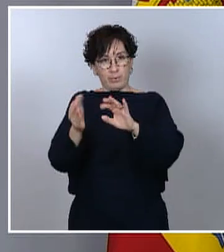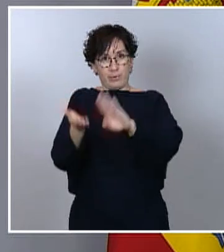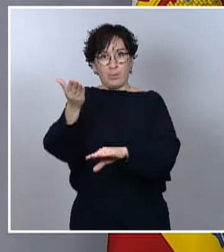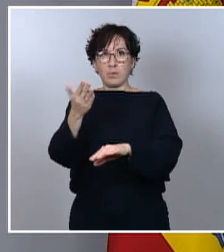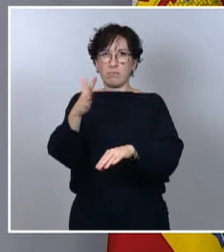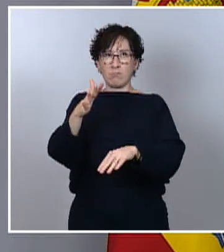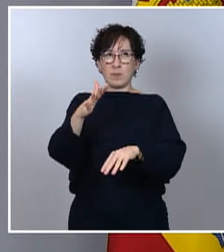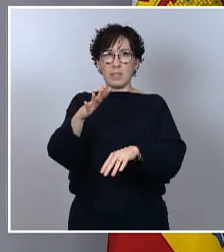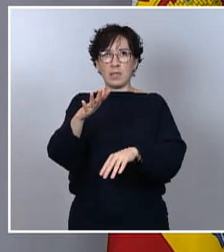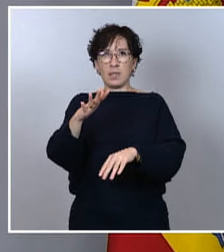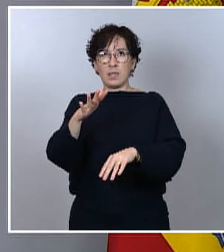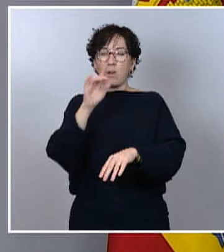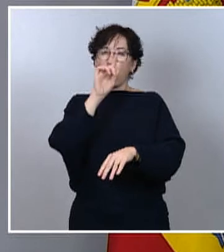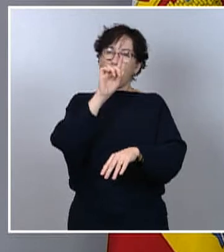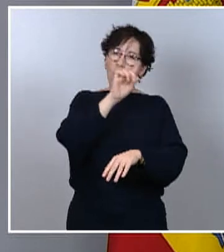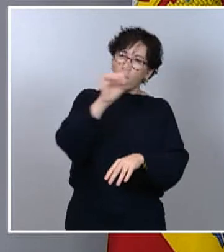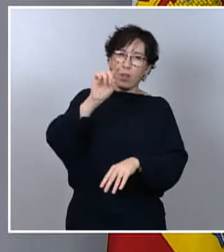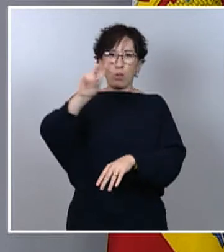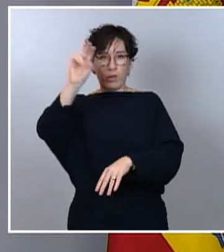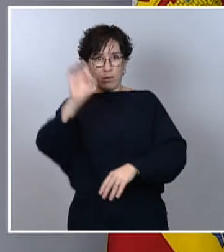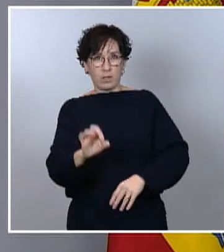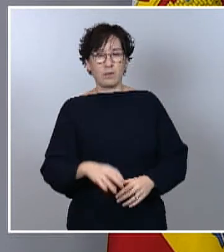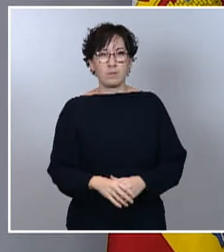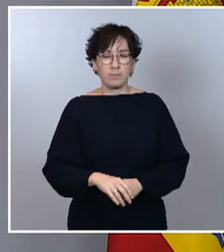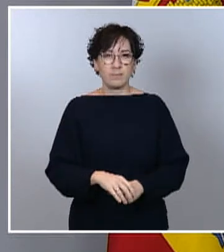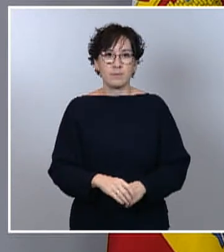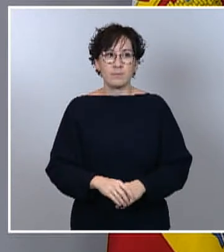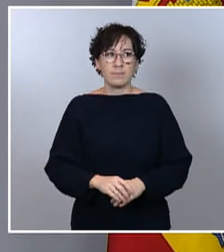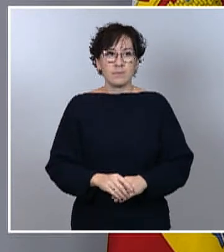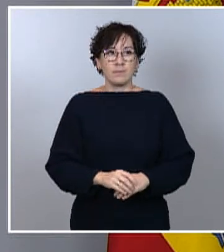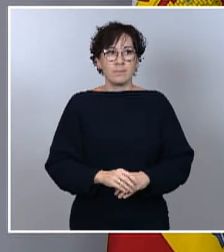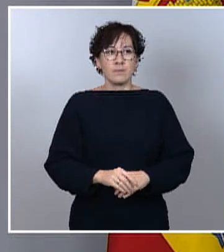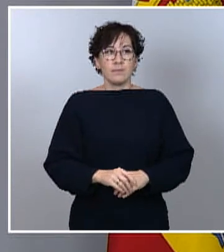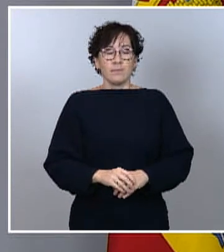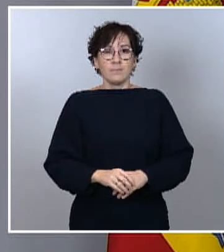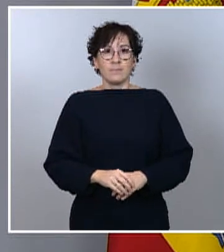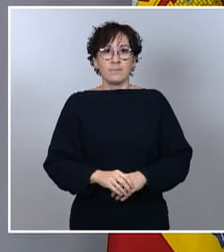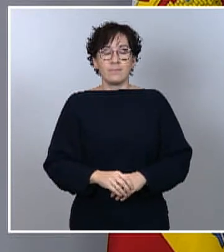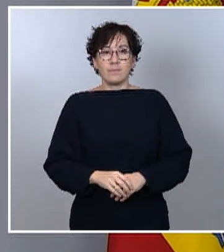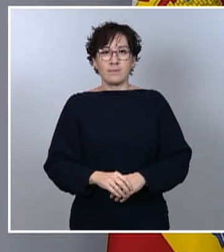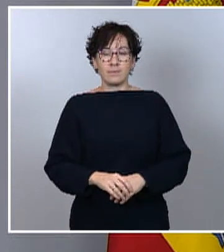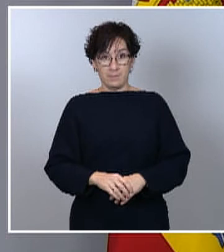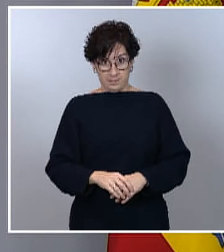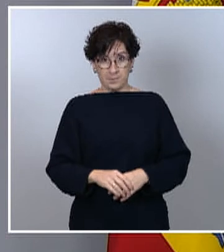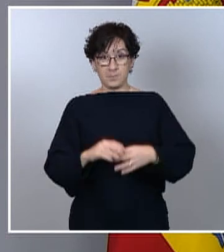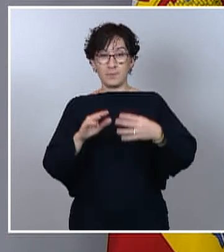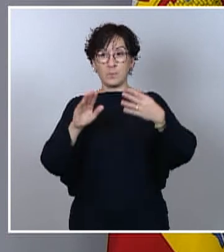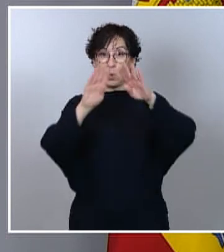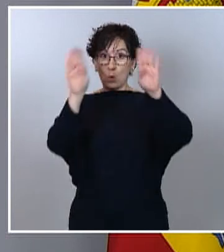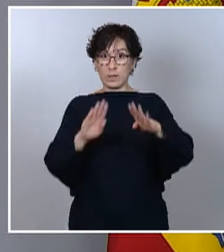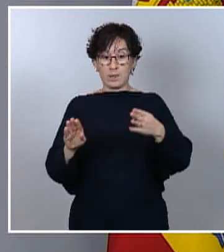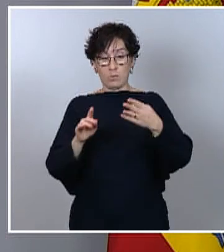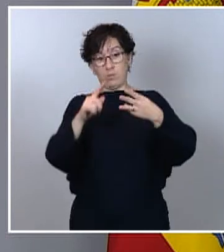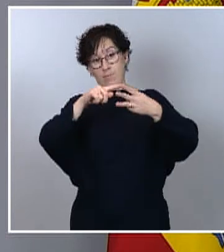en torno al 11 o al 12%. Finalmente, como en rondas anteriores, teniendo en cuenta los síntomas